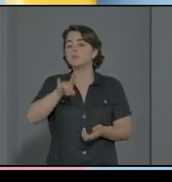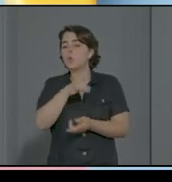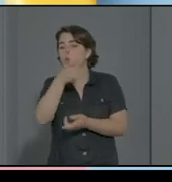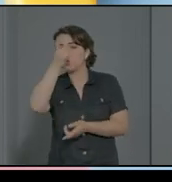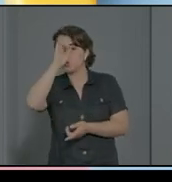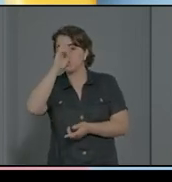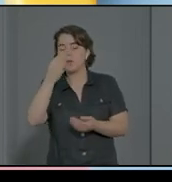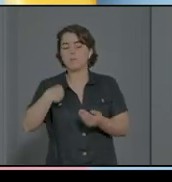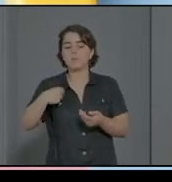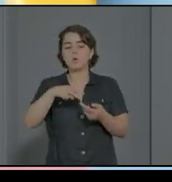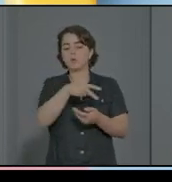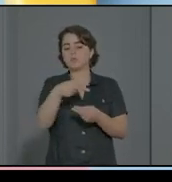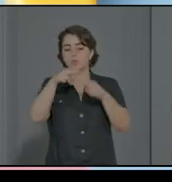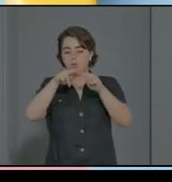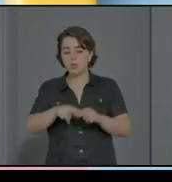que efectivamente